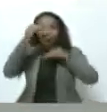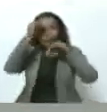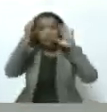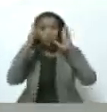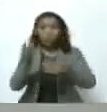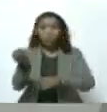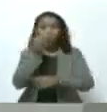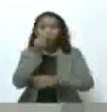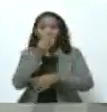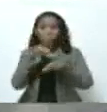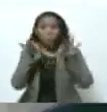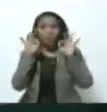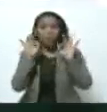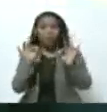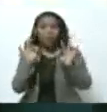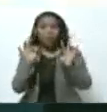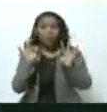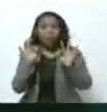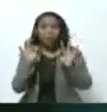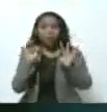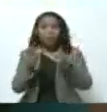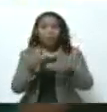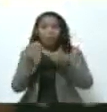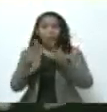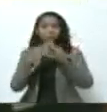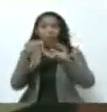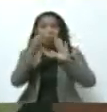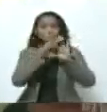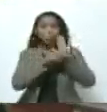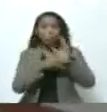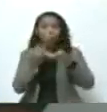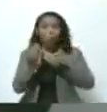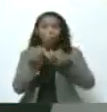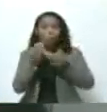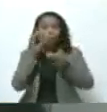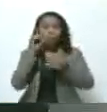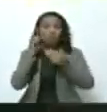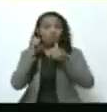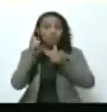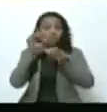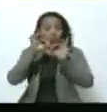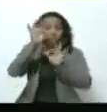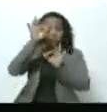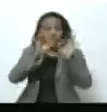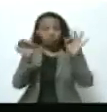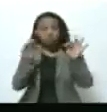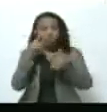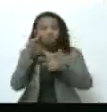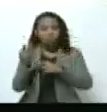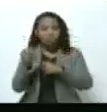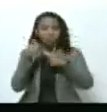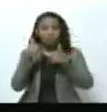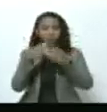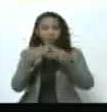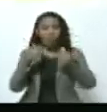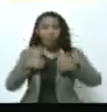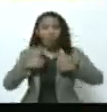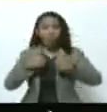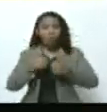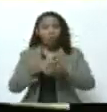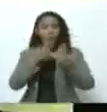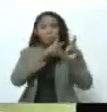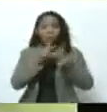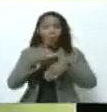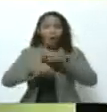nutricional especial, se le miden todos sus parámetros para ver sus condiciones. Y bueno, vamos con el programa, programa creado en la